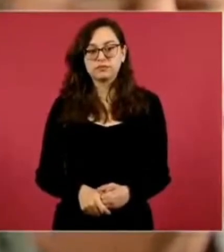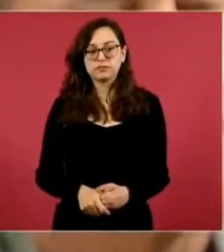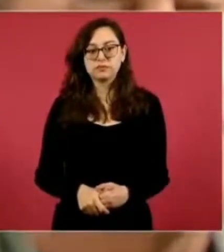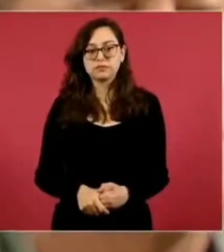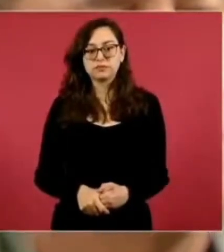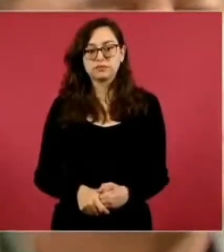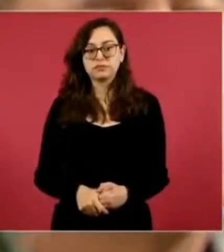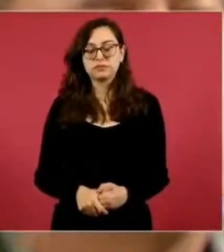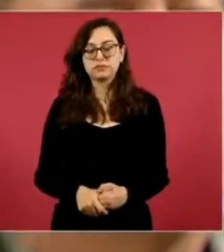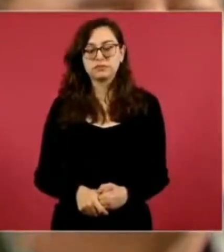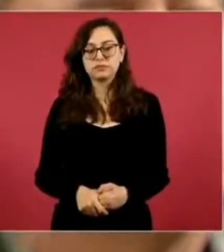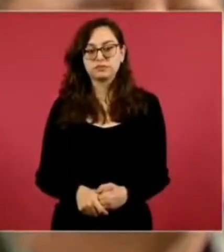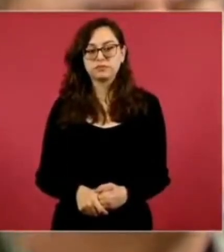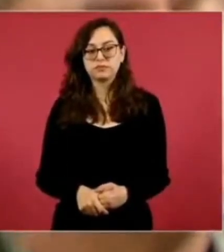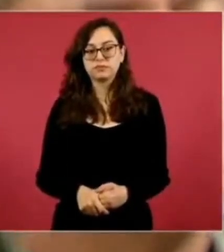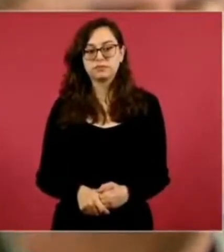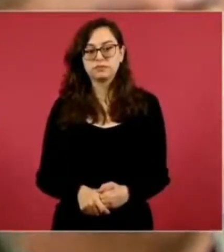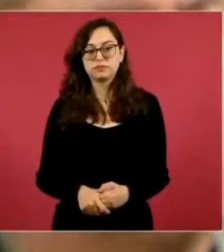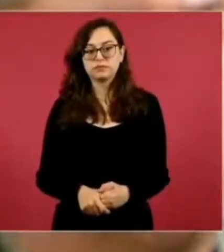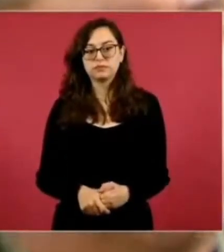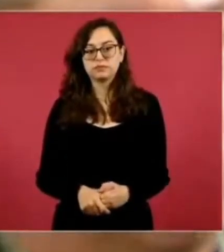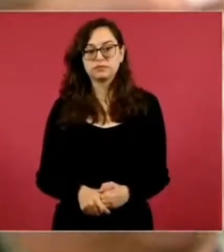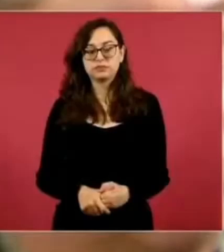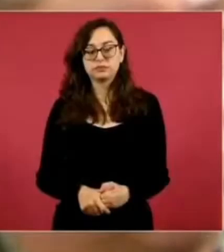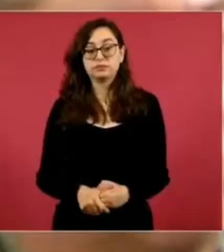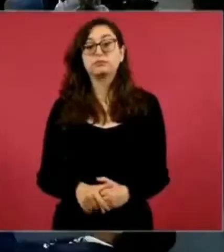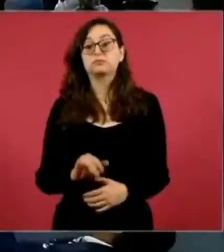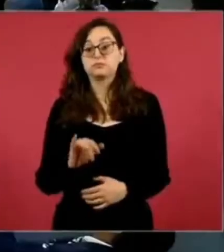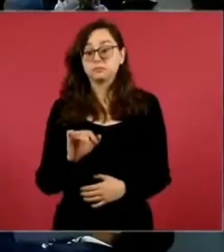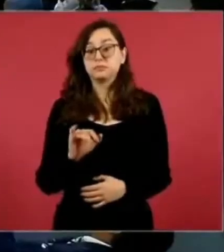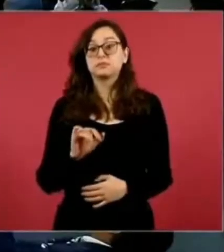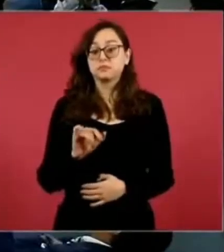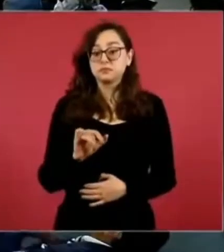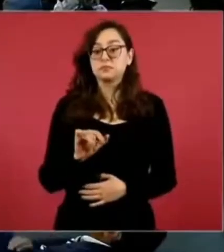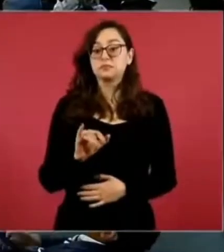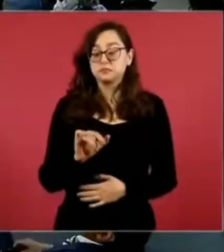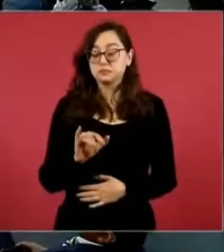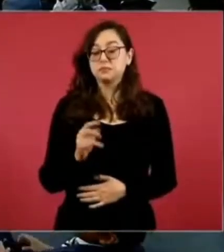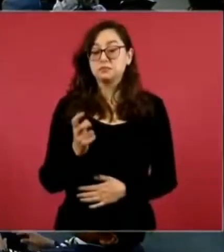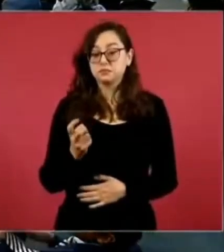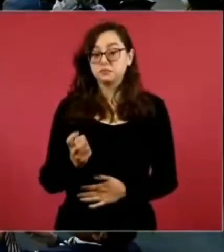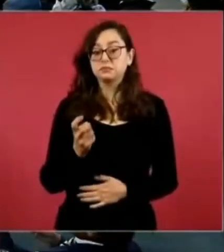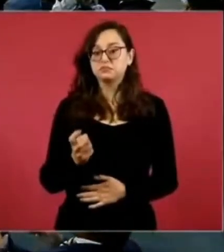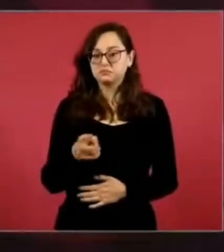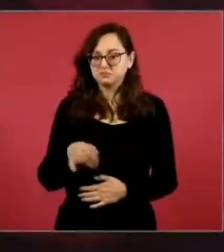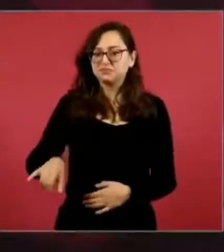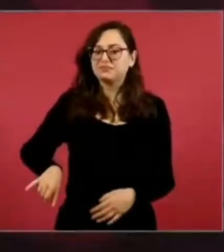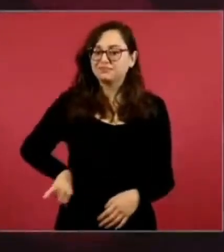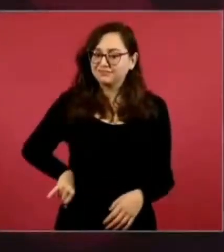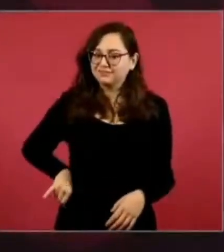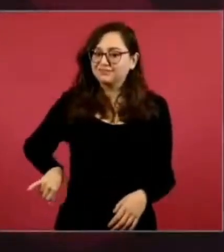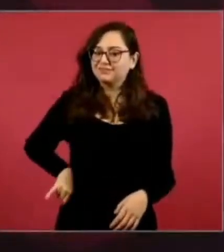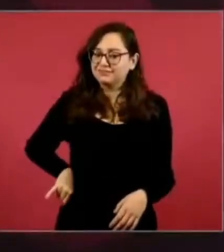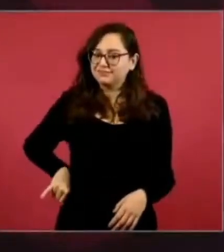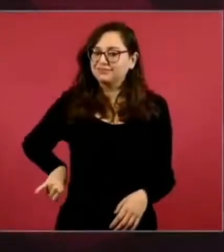manejó hace rato de que Sí, están yendo por las sí, ramas. hablando de que es interesante también